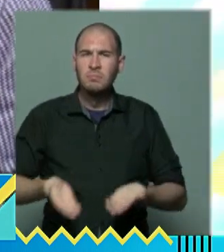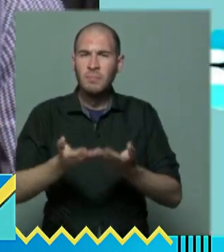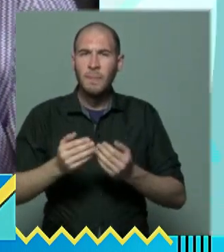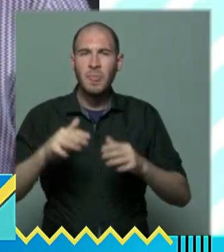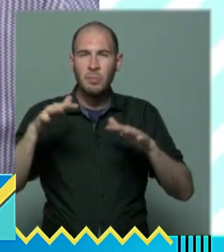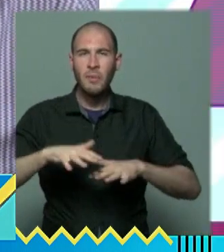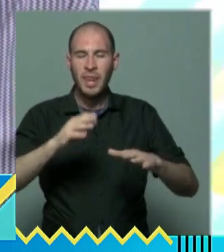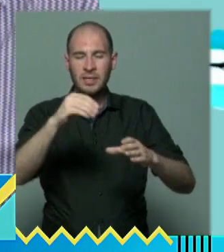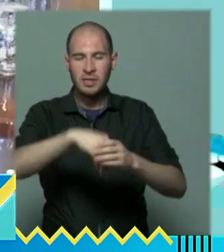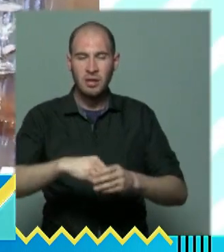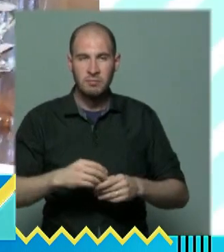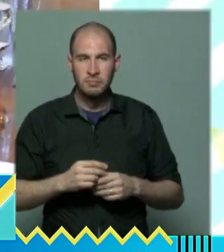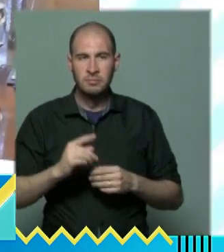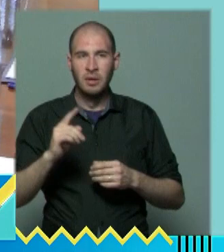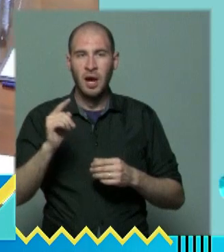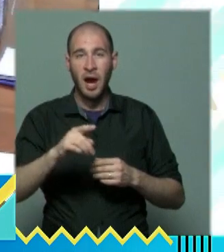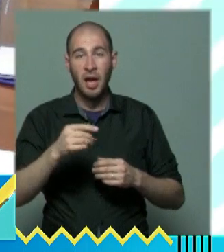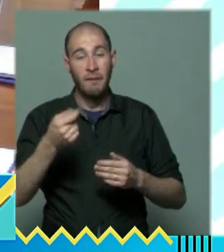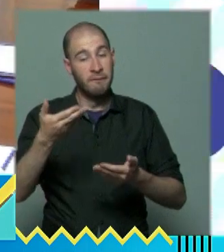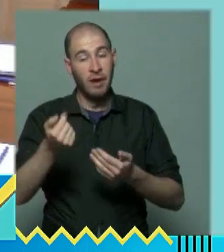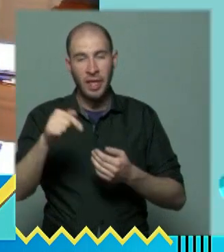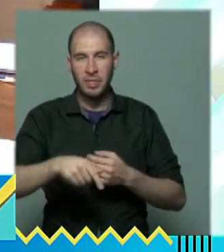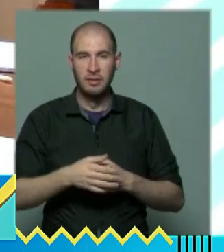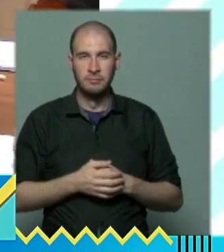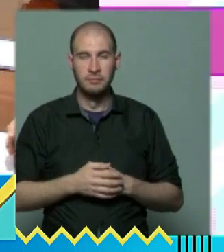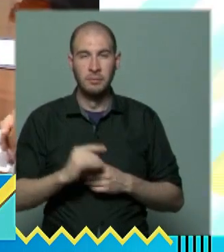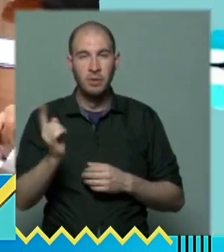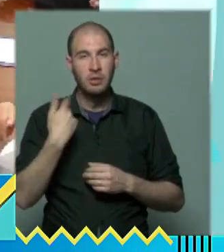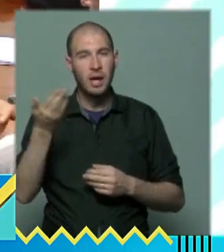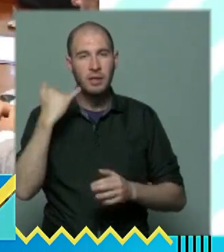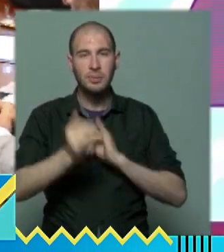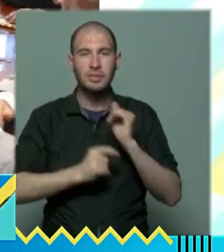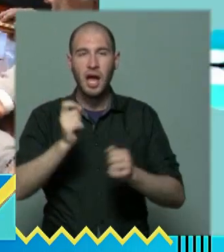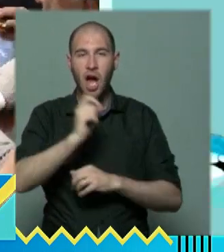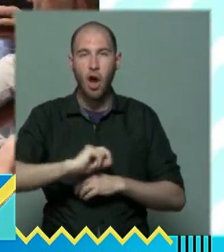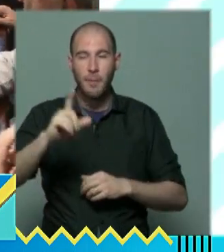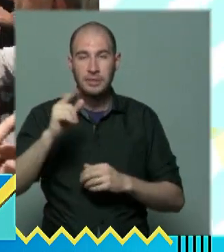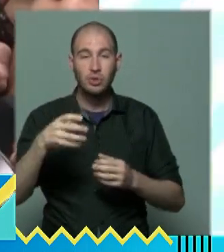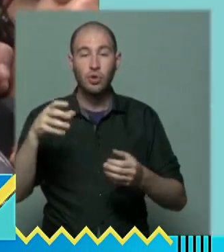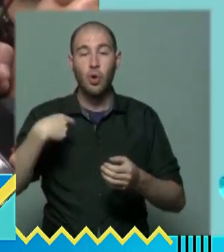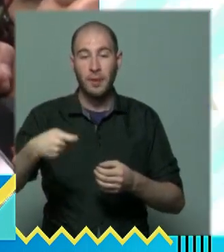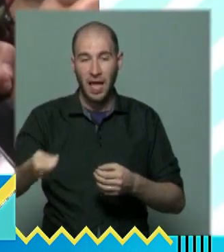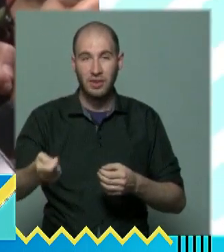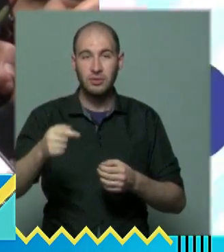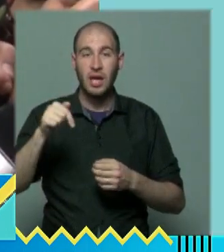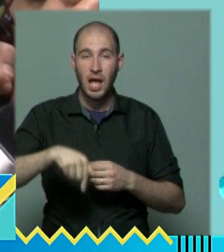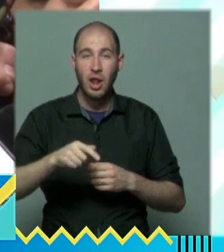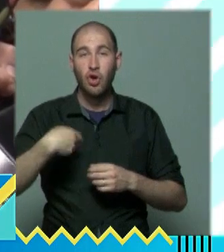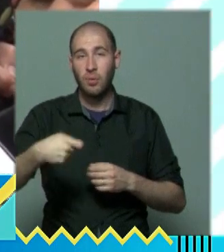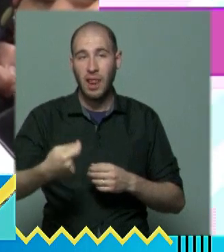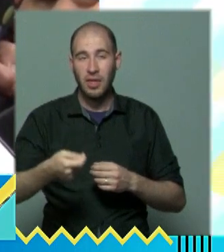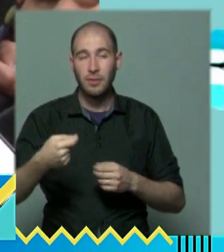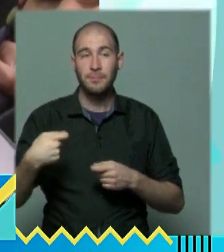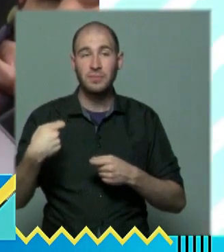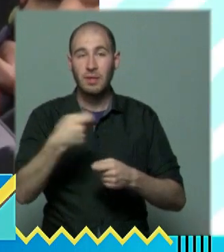esa movilización no fueron saldadas. Y en ese entonces nosotros planteábamos un aumento de emergencia para los jubilados y hoy resulta que los jubilados terminan